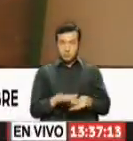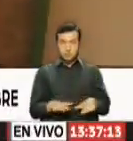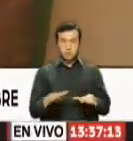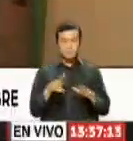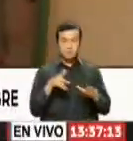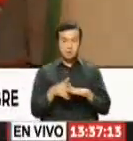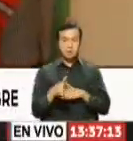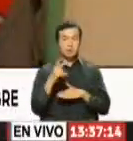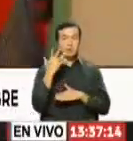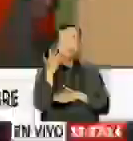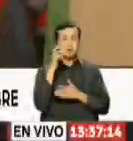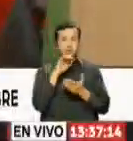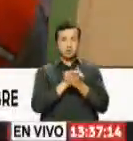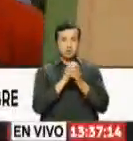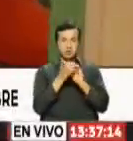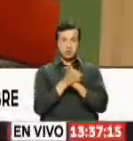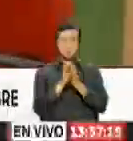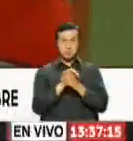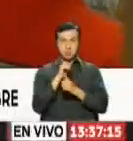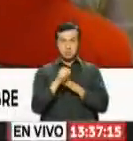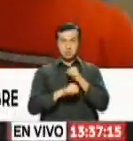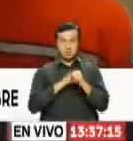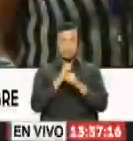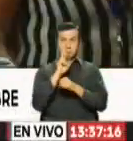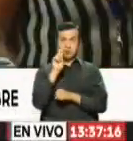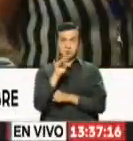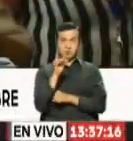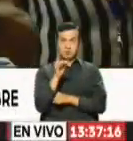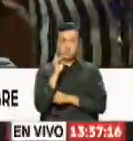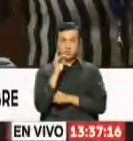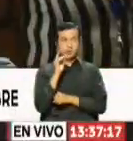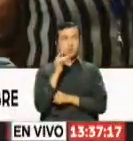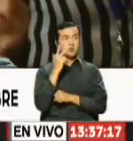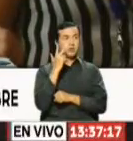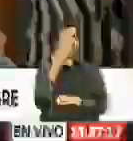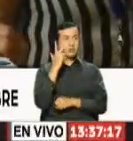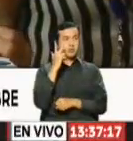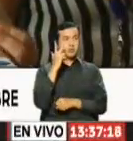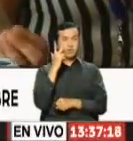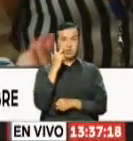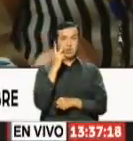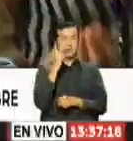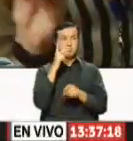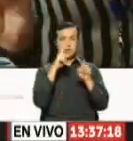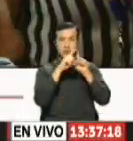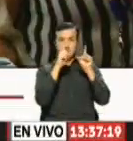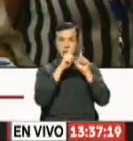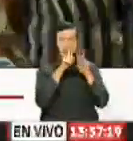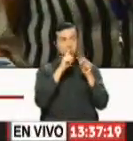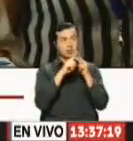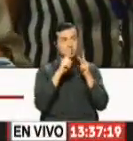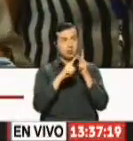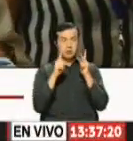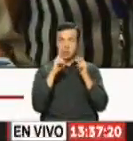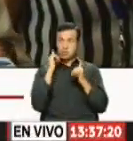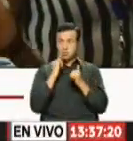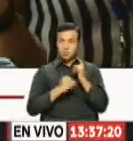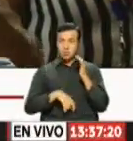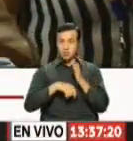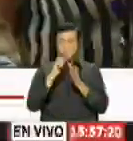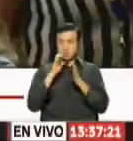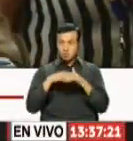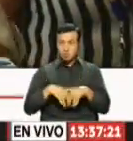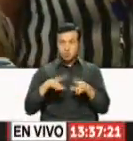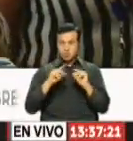prevén inaugurar el 15 de noviembre de 2018. Ha pasado por 3 contratistas diferentes, no vamos a fracasar con el último